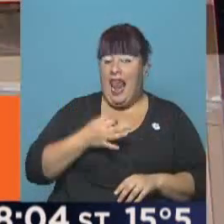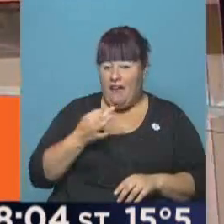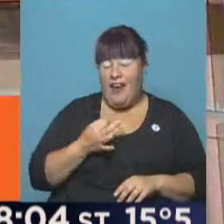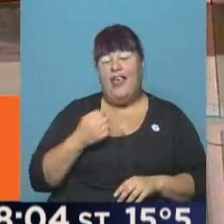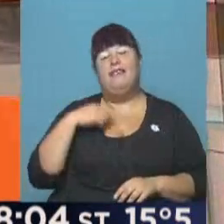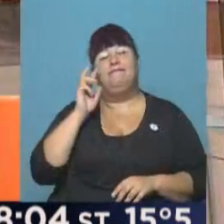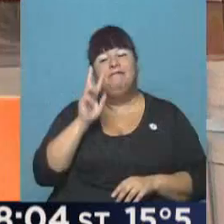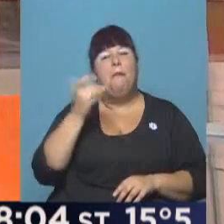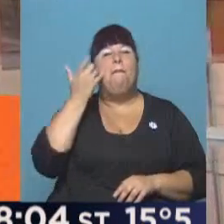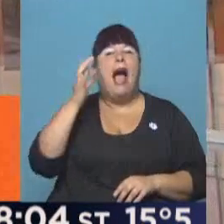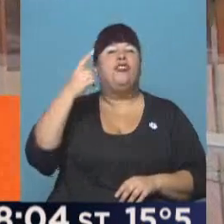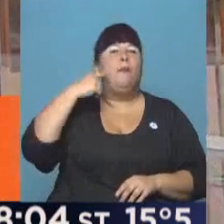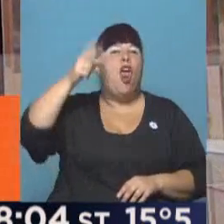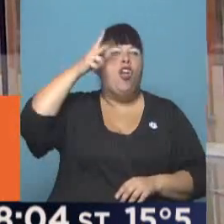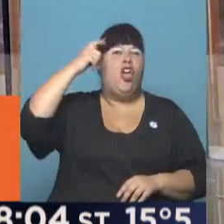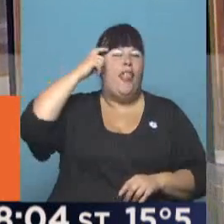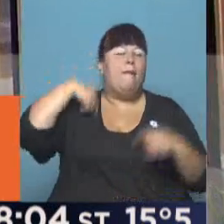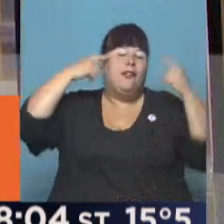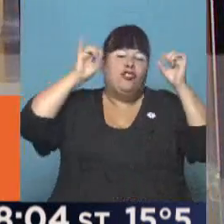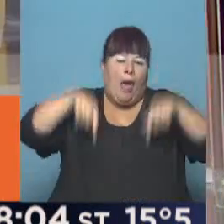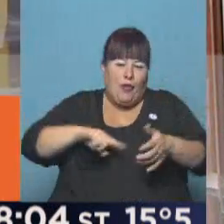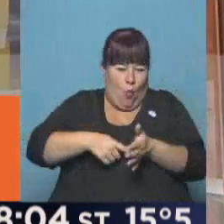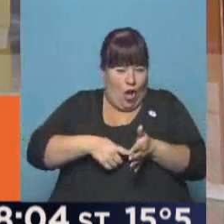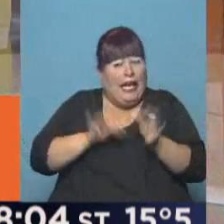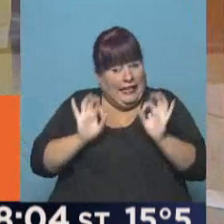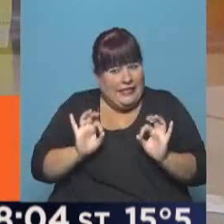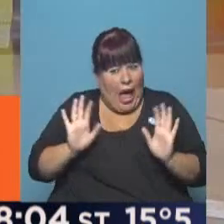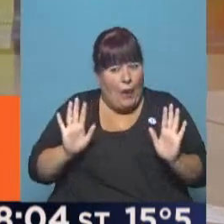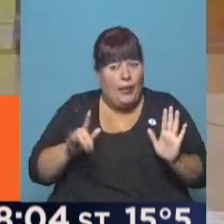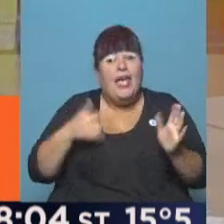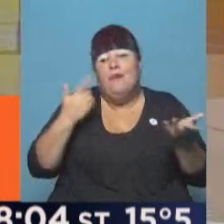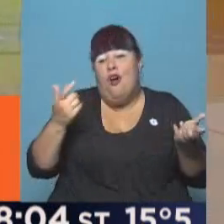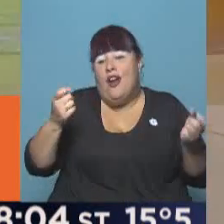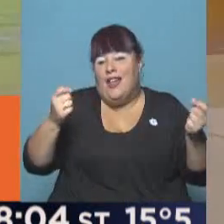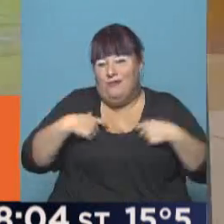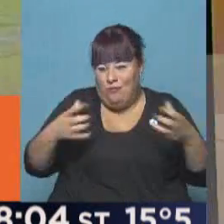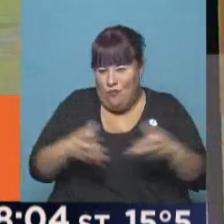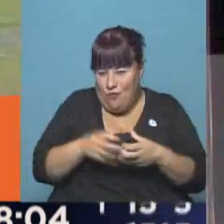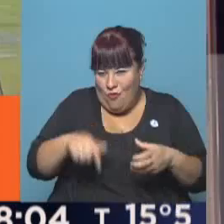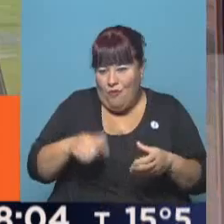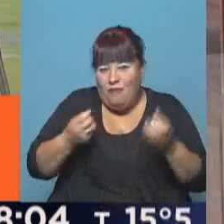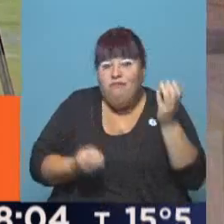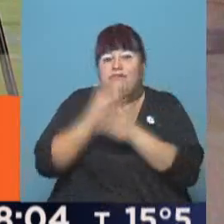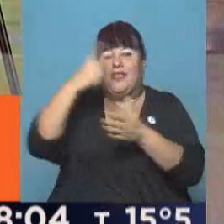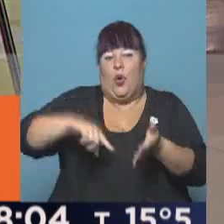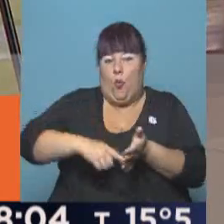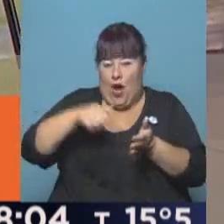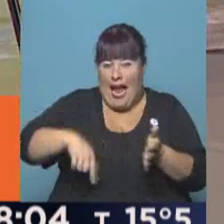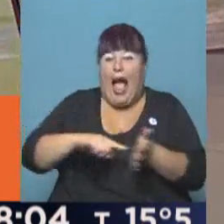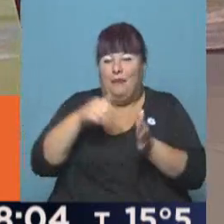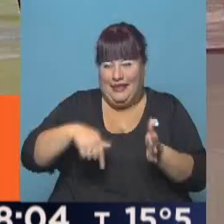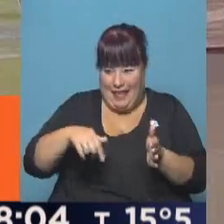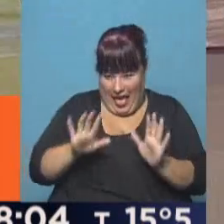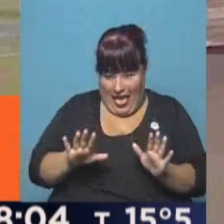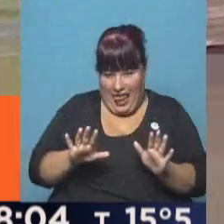uno mira mayo de 1810 desde Buenos Aires y no está mal que es así sea, porque es un movimiento que nace en la ciudad de Buenos